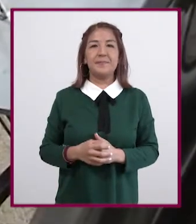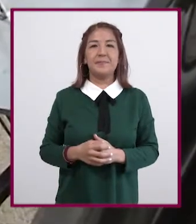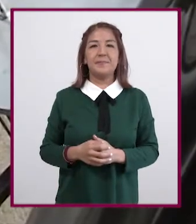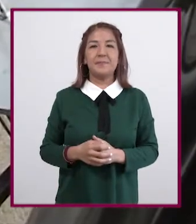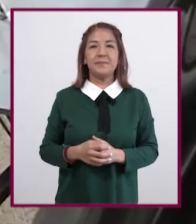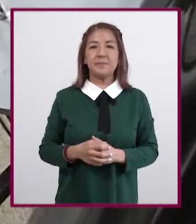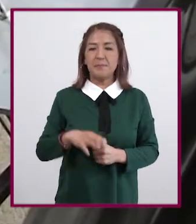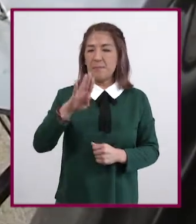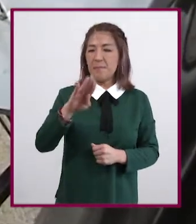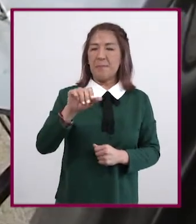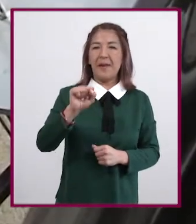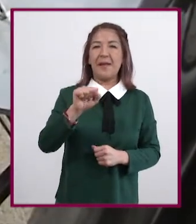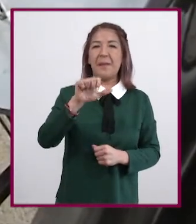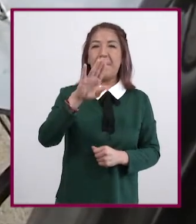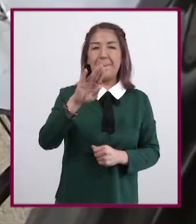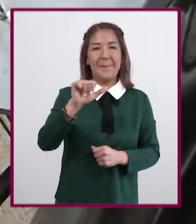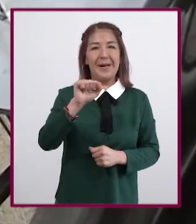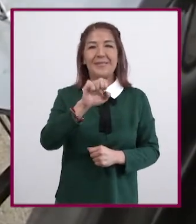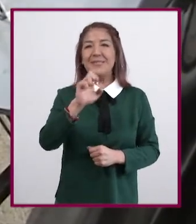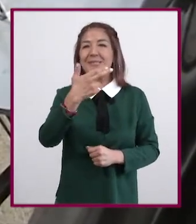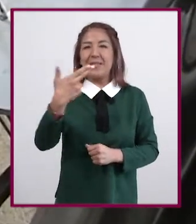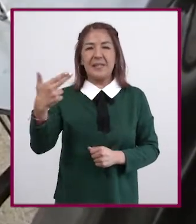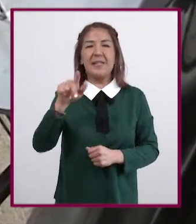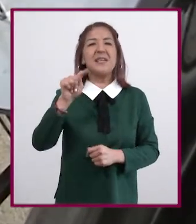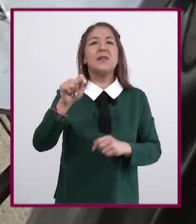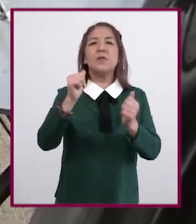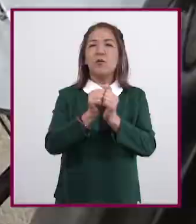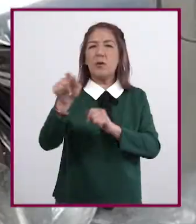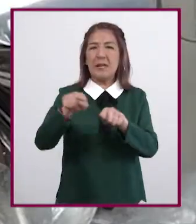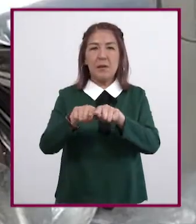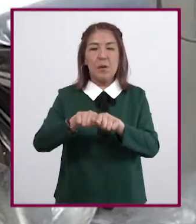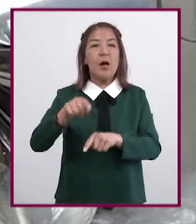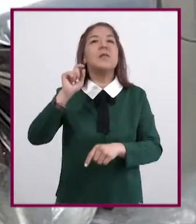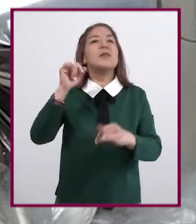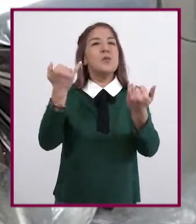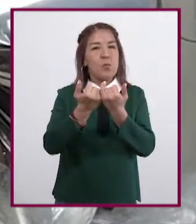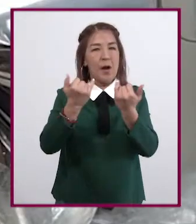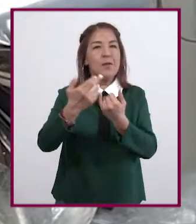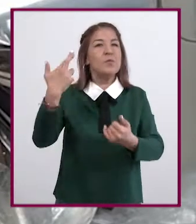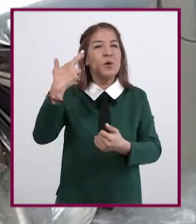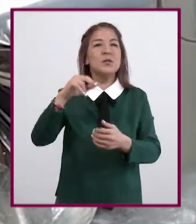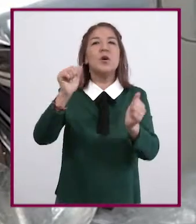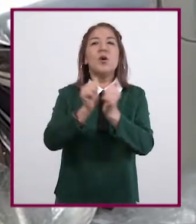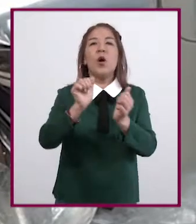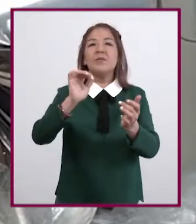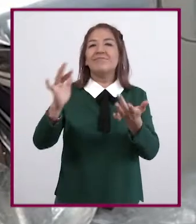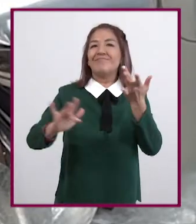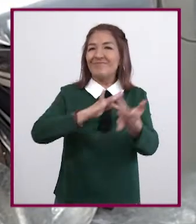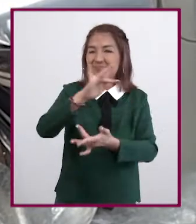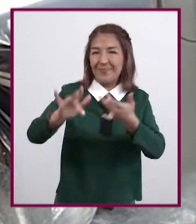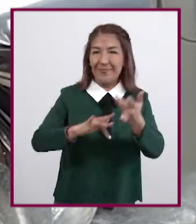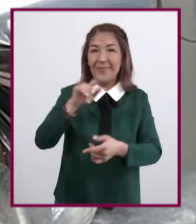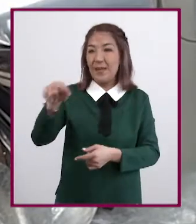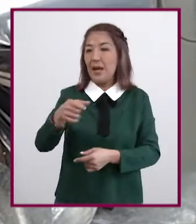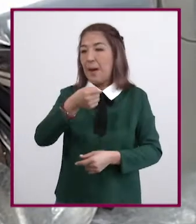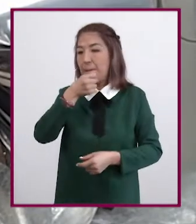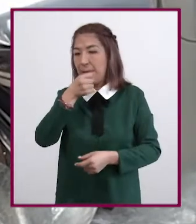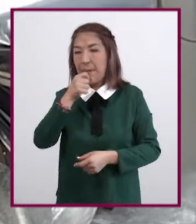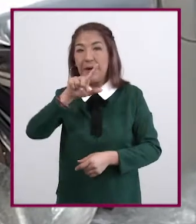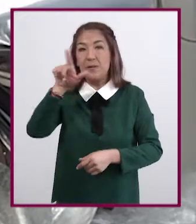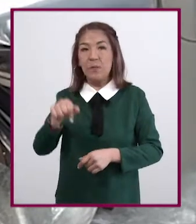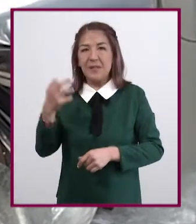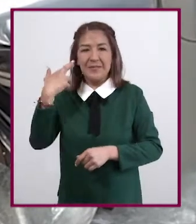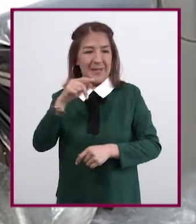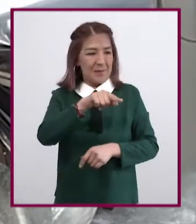Los Bachet trabajaron también con electrónica, digamos, o sea, uno le puede poner micrófono de contacto y mandar eso y luego jugar